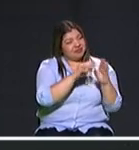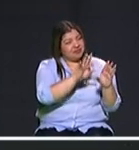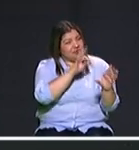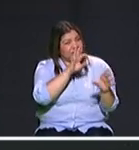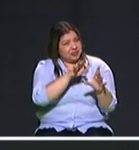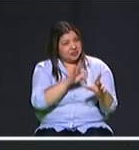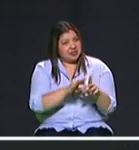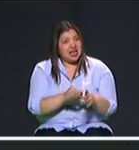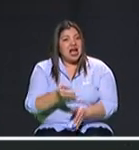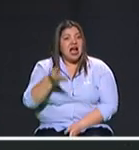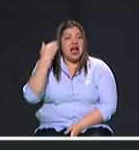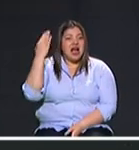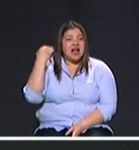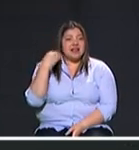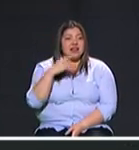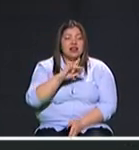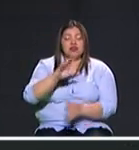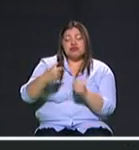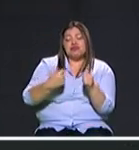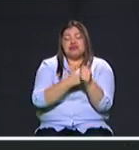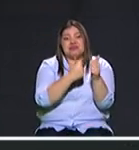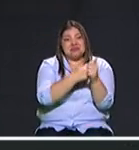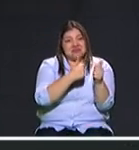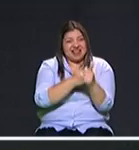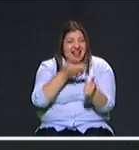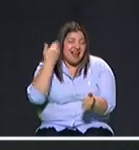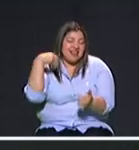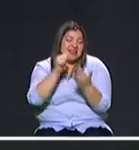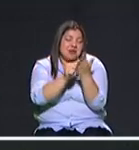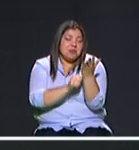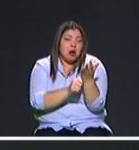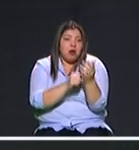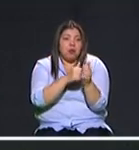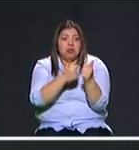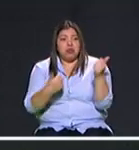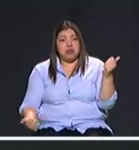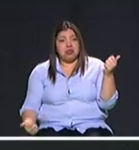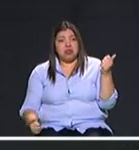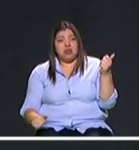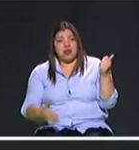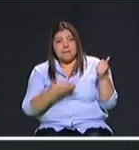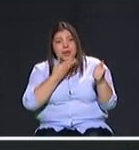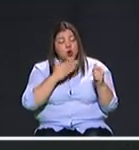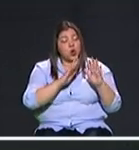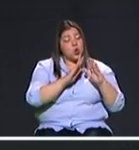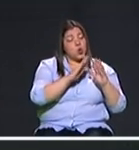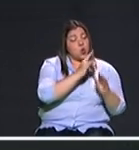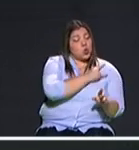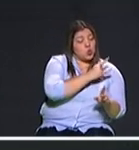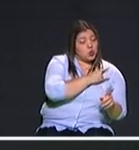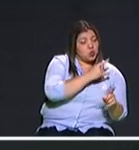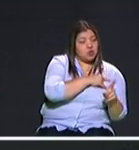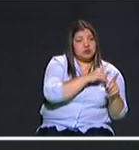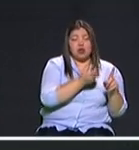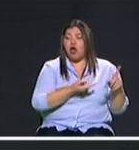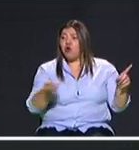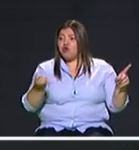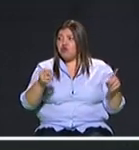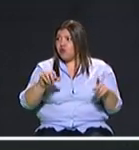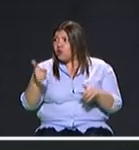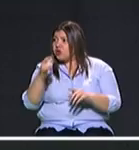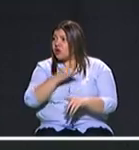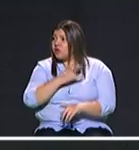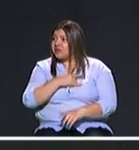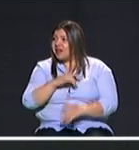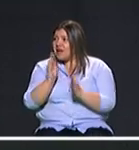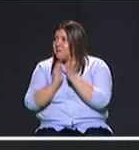el programa sin sígame para que pudieran ver materias cerca de sus instituciones creo que hay que también abrir las instituciones